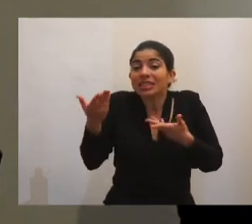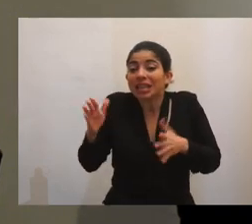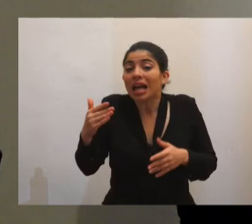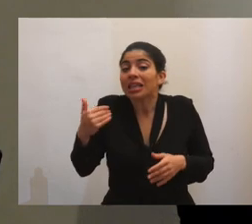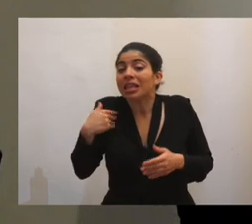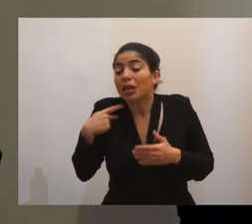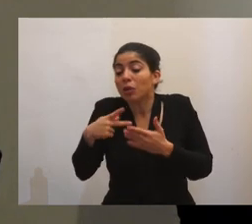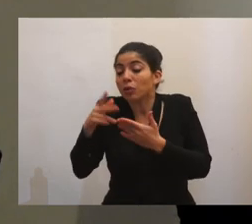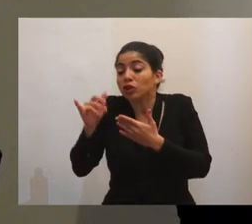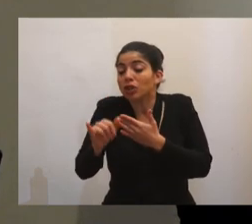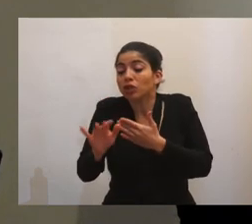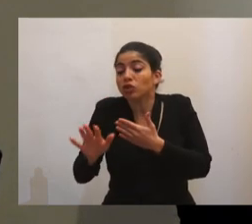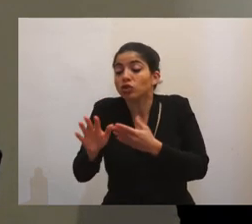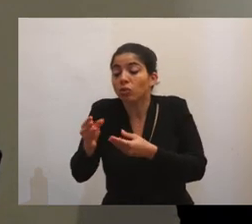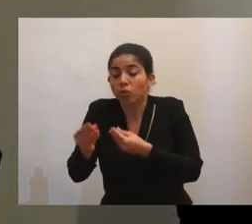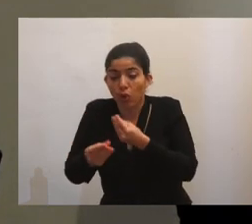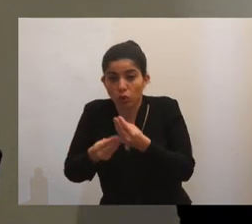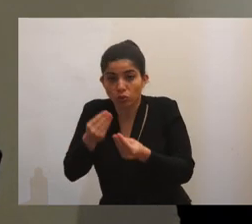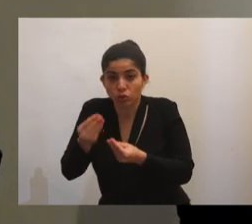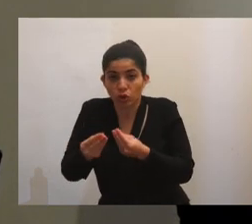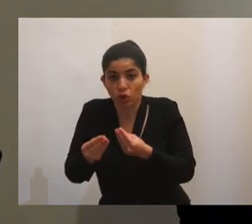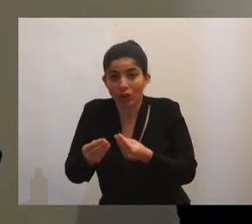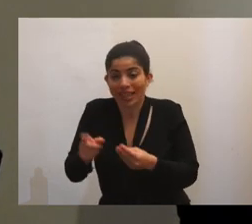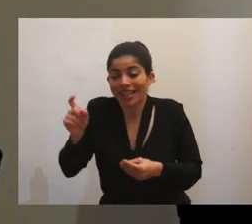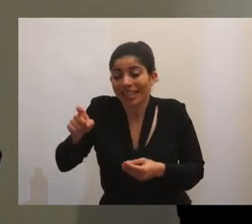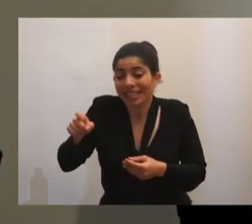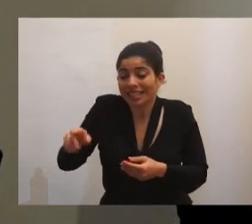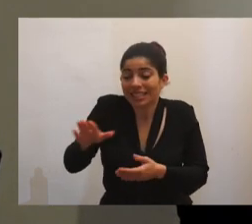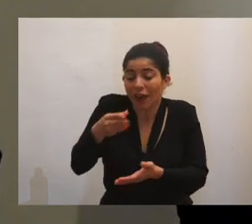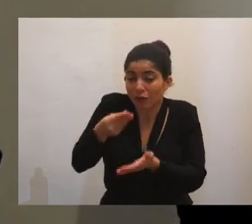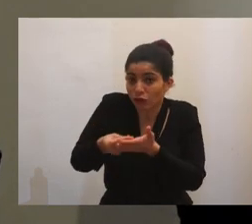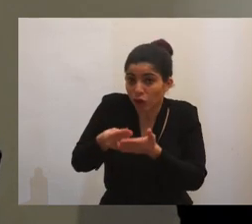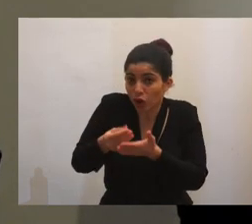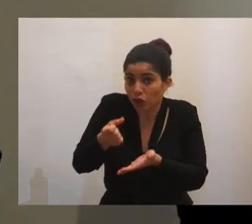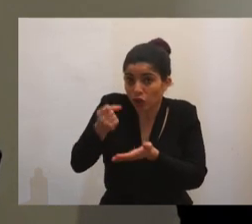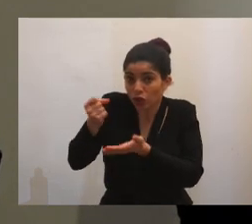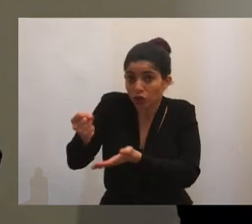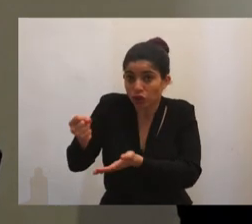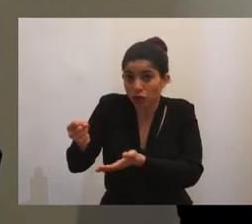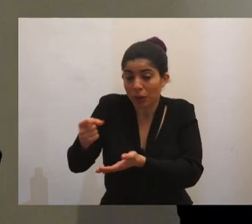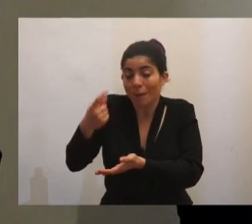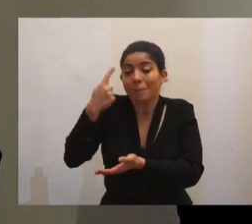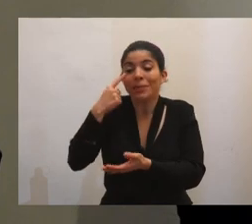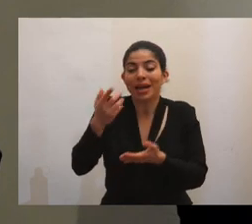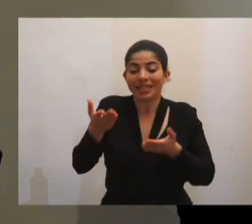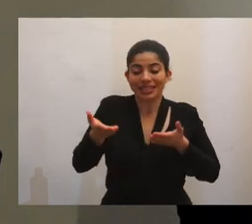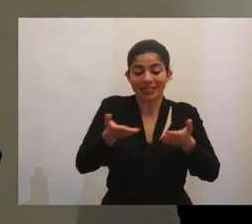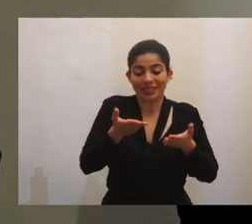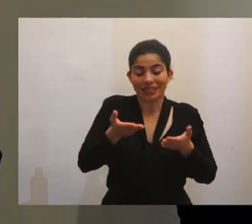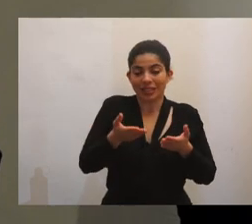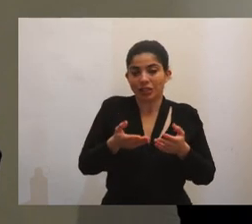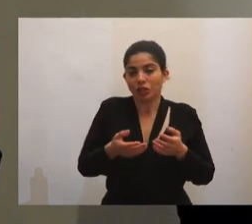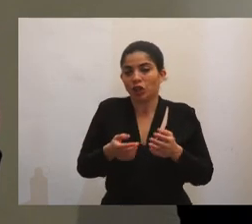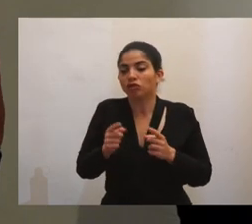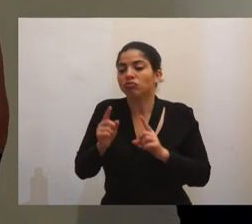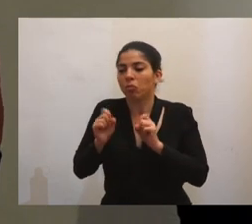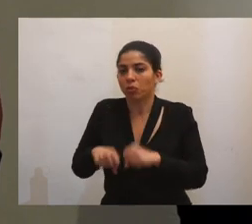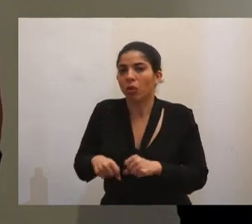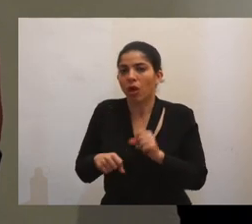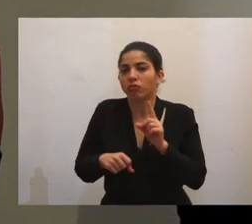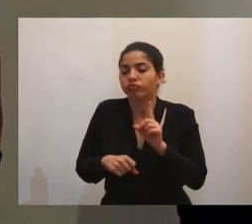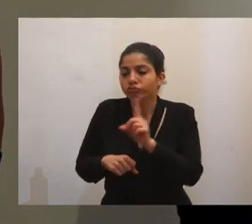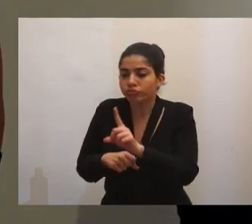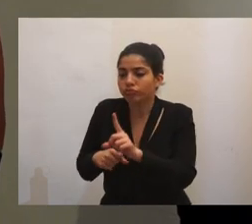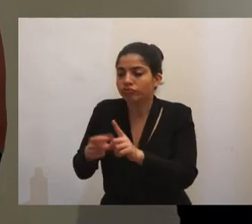proyectos productivos a los que requieren fondos para colocar esos servicios o esos bienes en